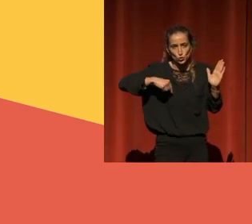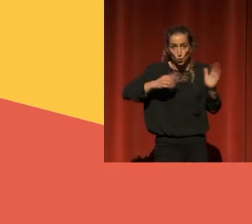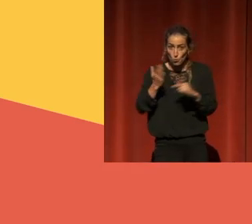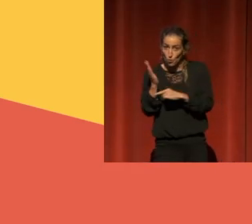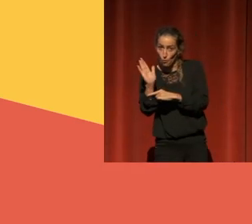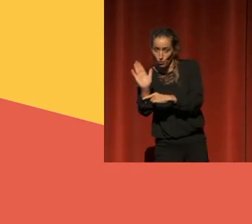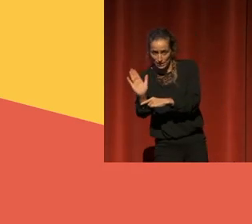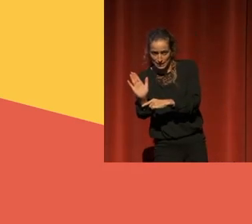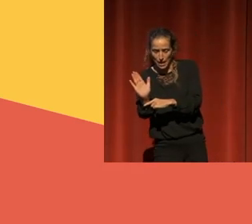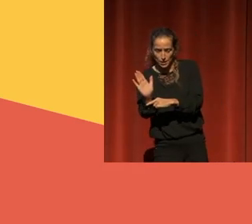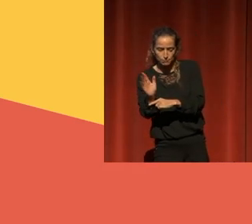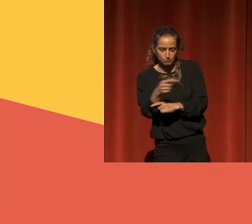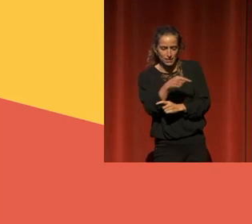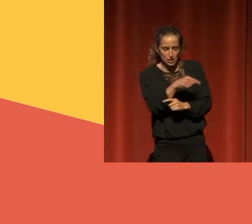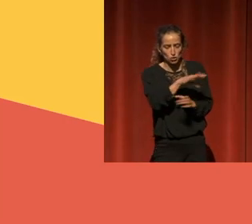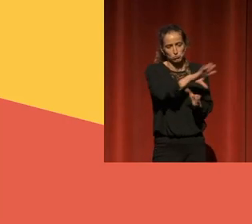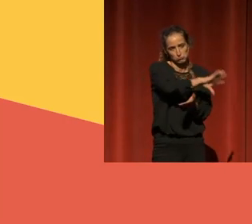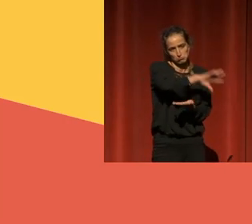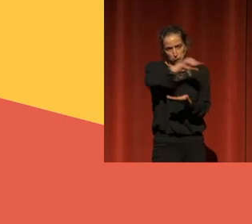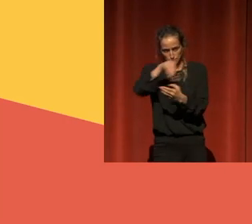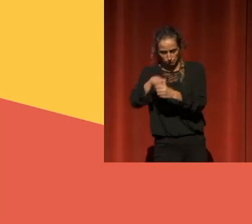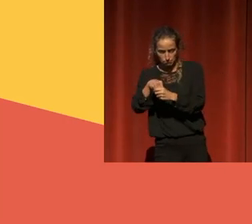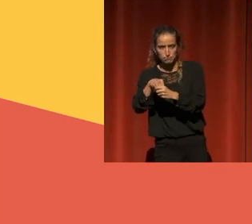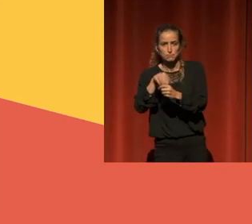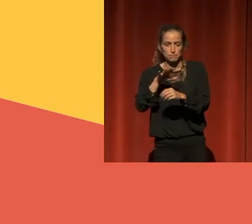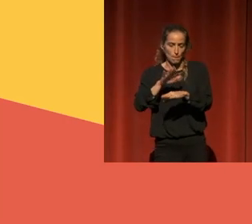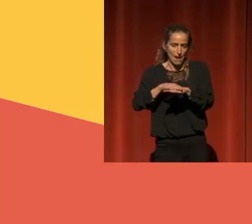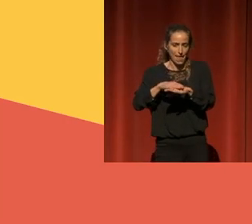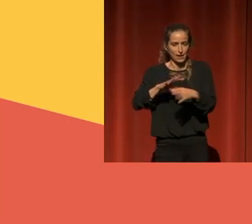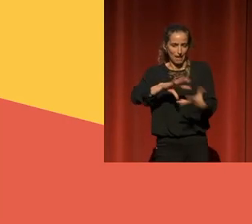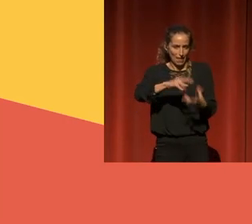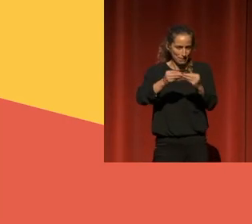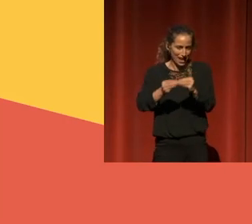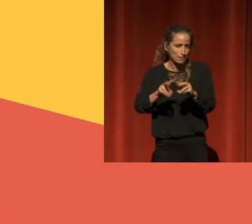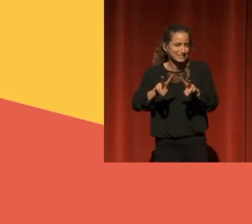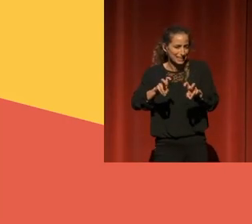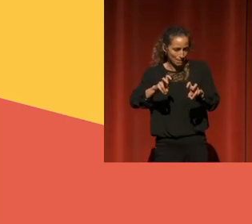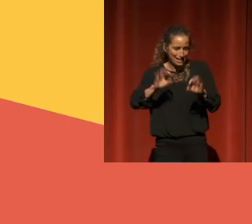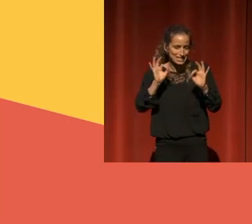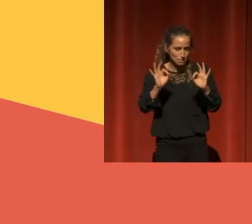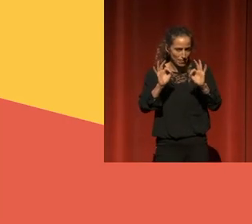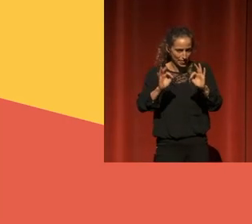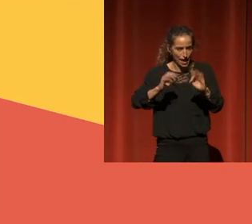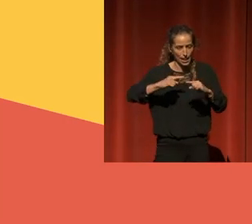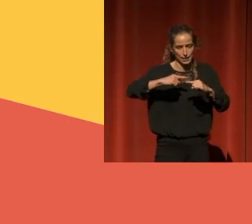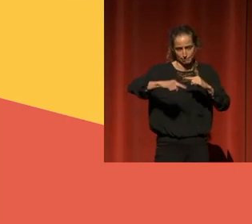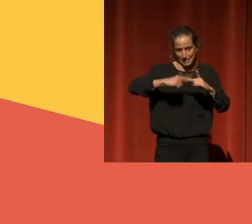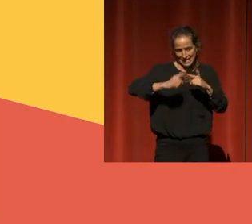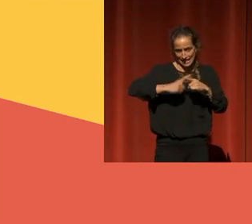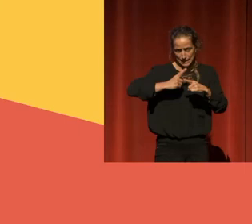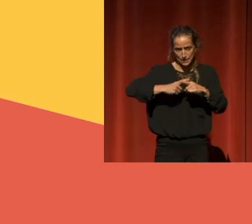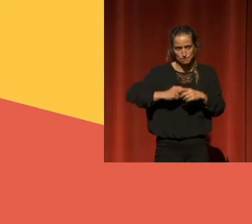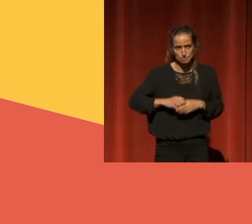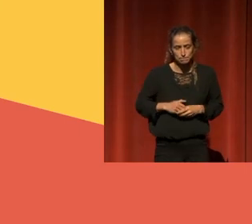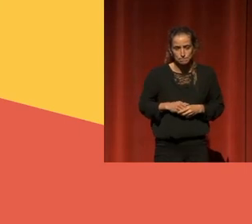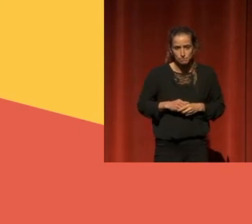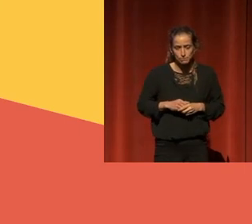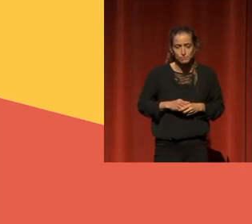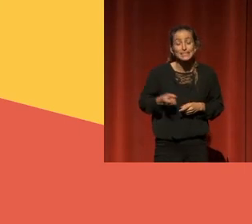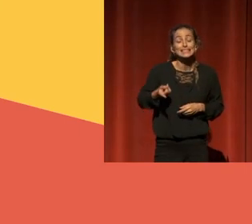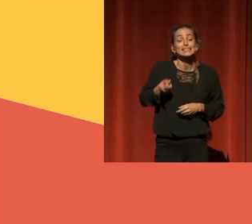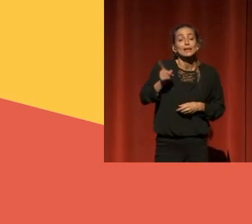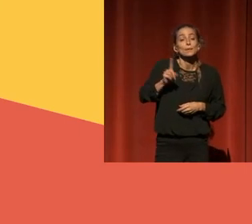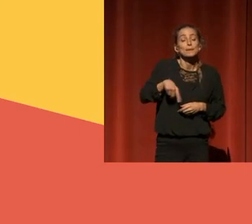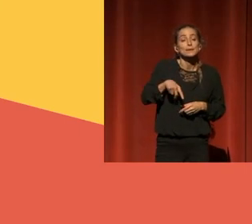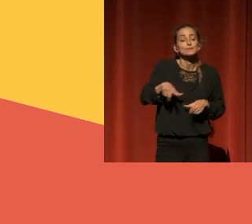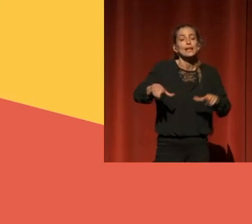eh Como el sexam y después por otro lado eh ofrecer un espacio dentro de